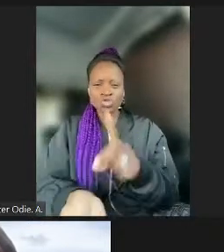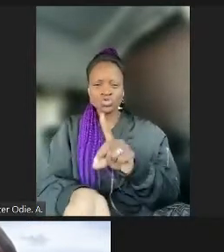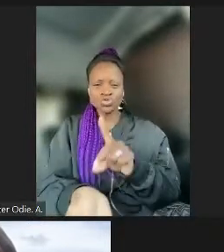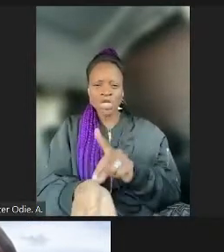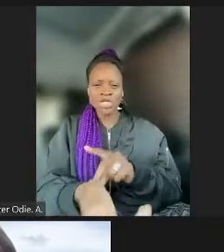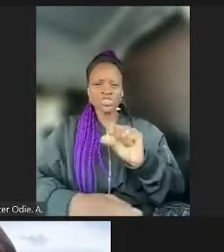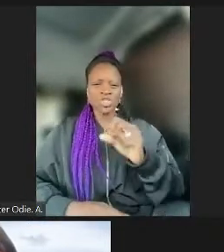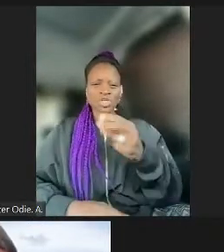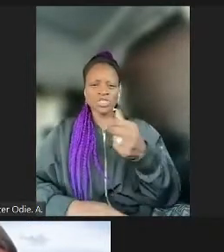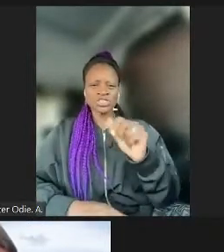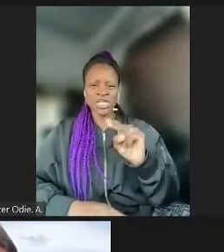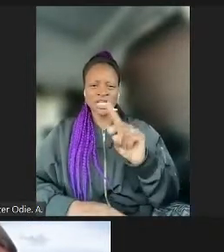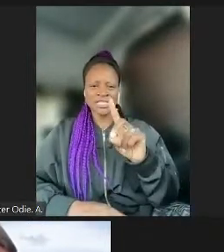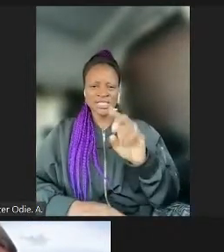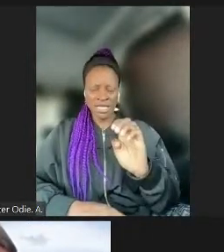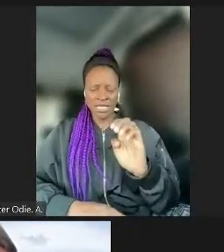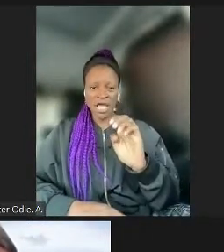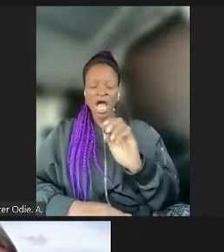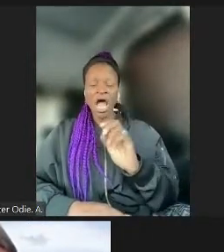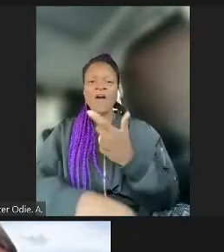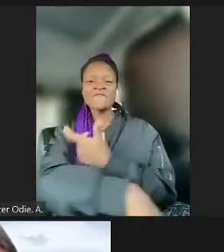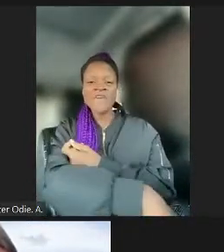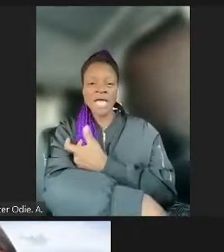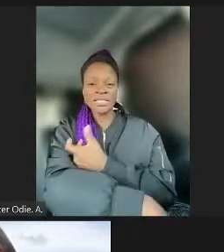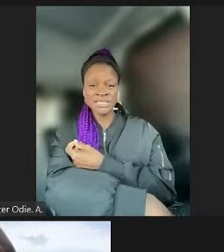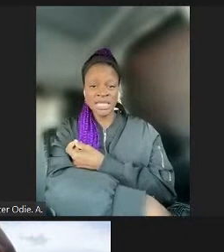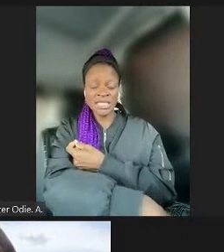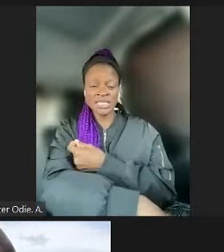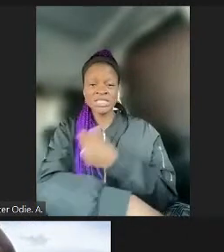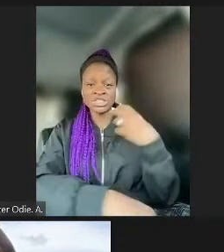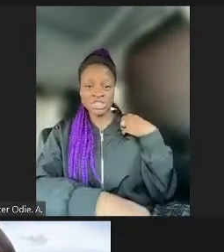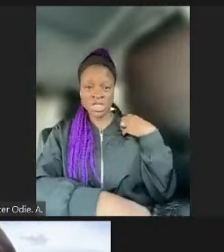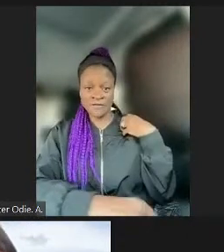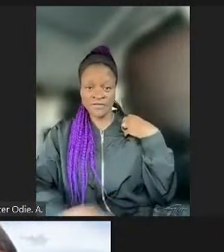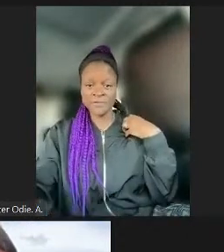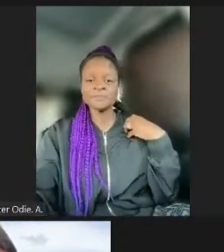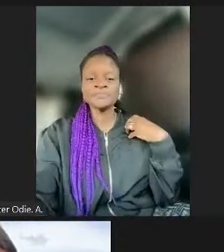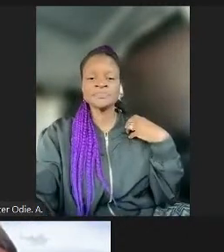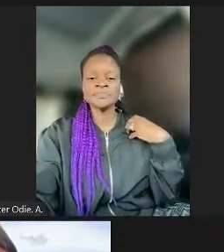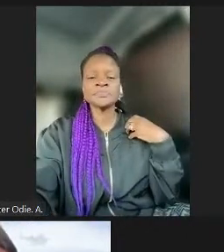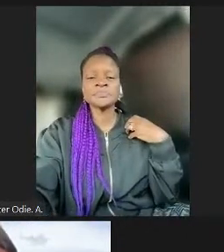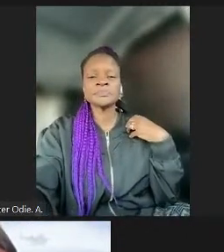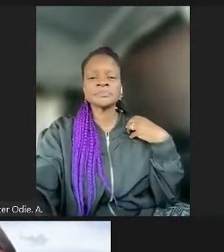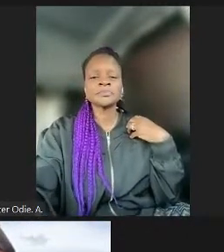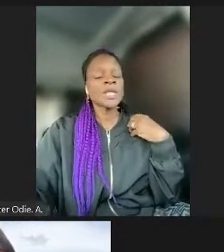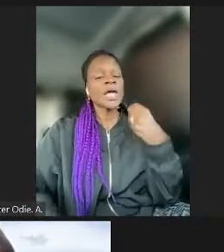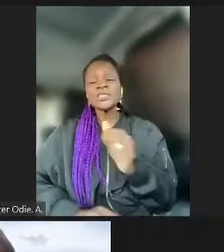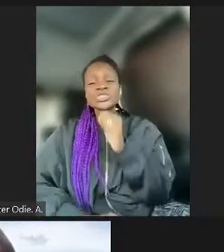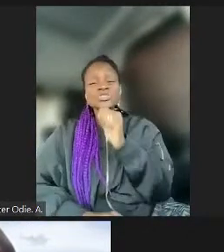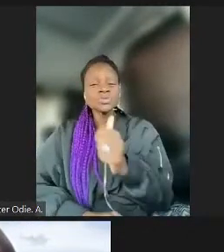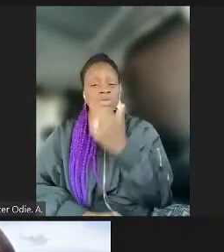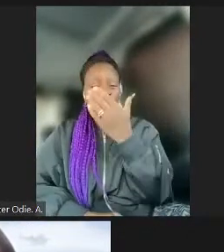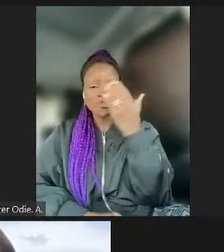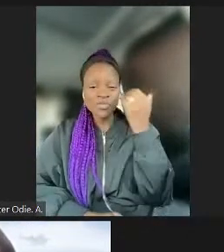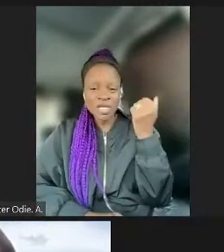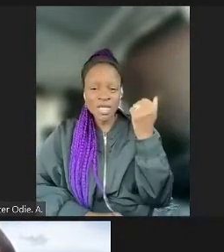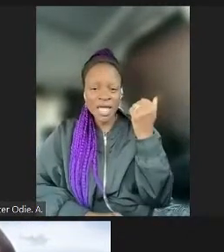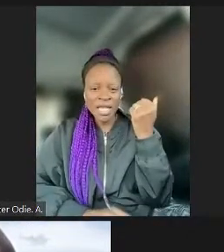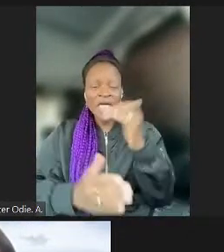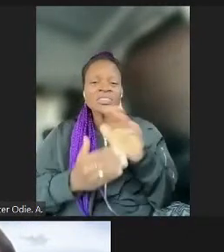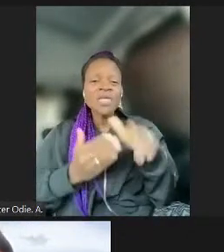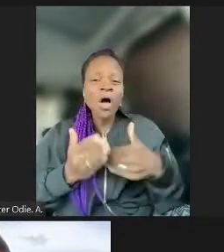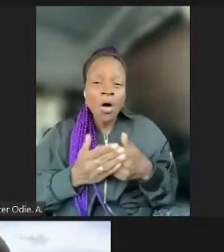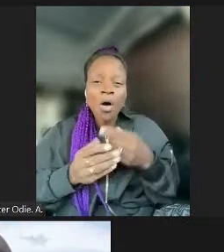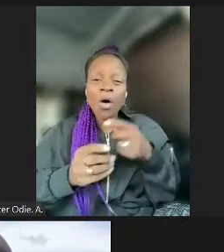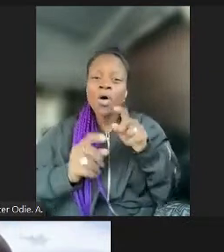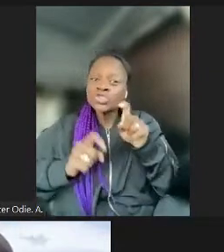prueba en emergencia también. Ahora va a hablar la doctora Shendi más acerca de la campaña de las vacunas y no se olviden